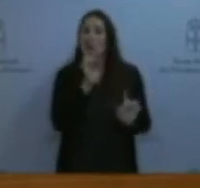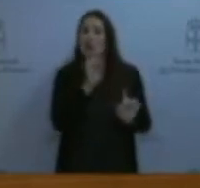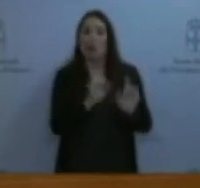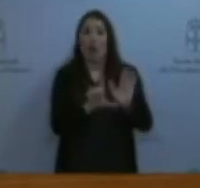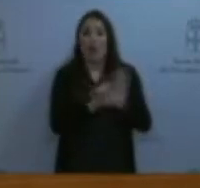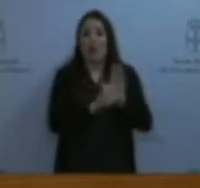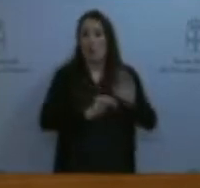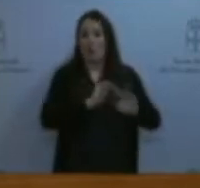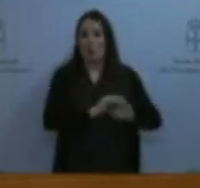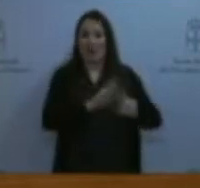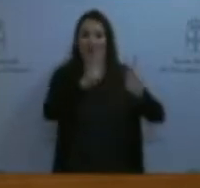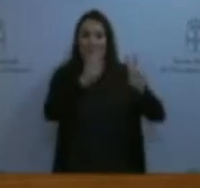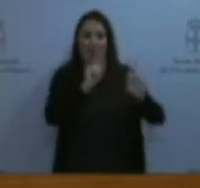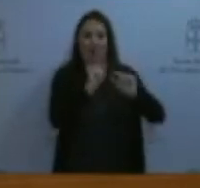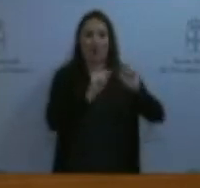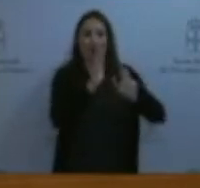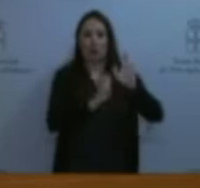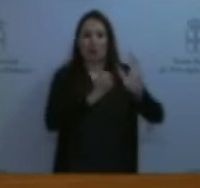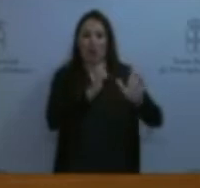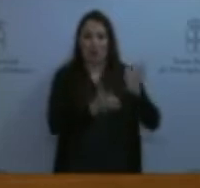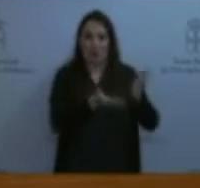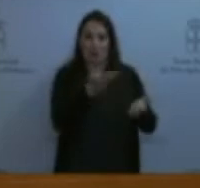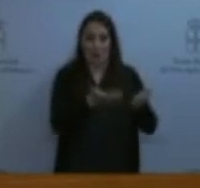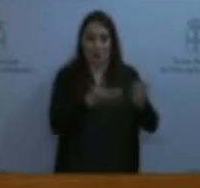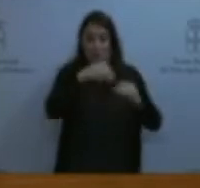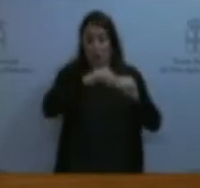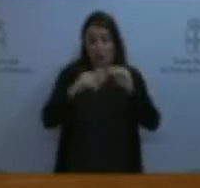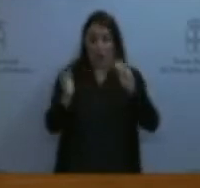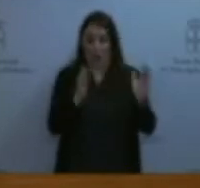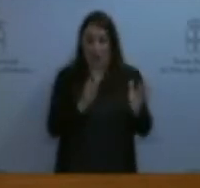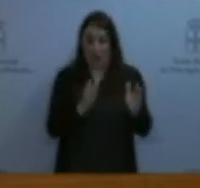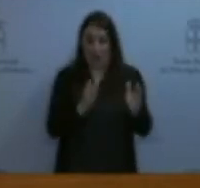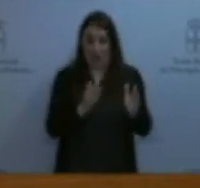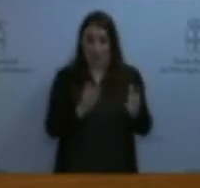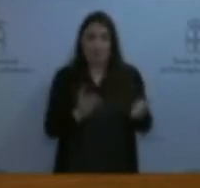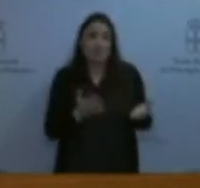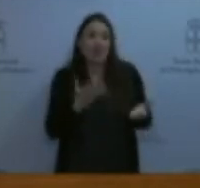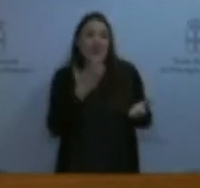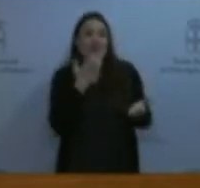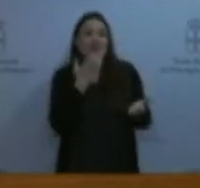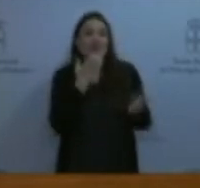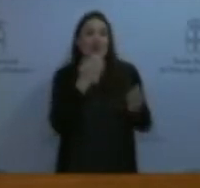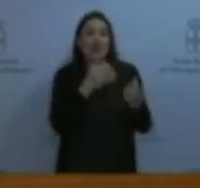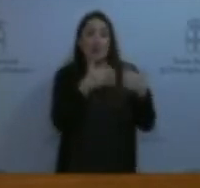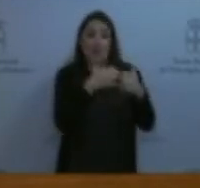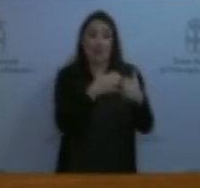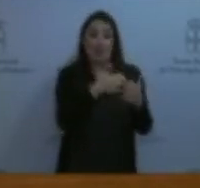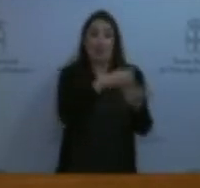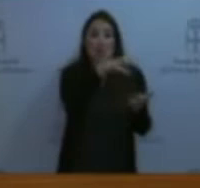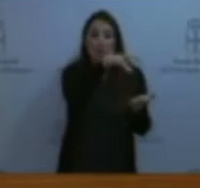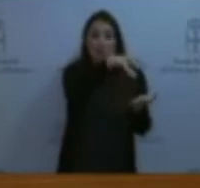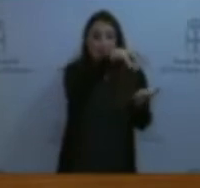de contaminantes en el aire. Si los colocáramos en los sitios donde